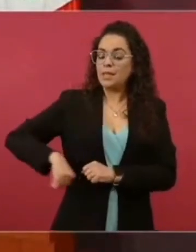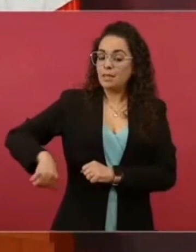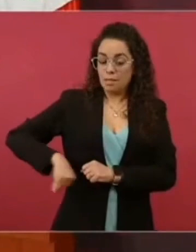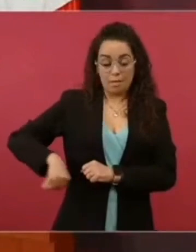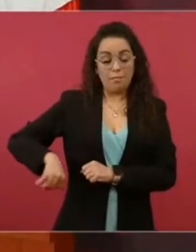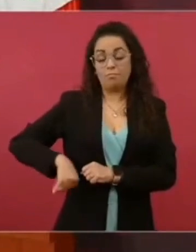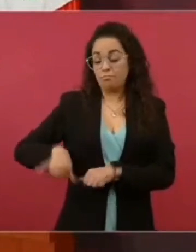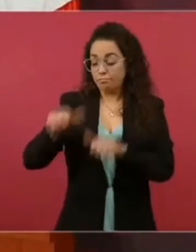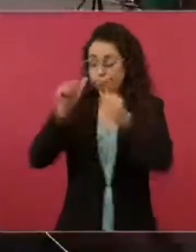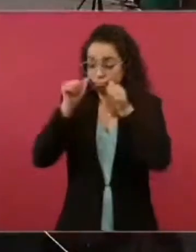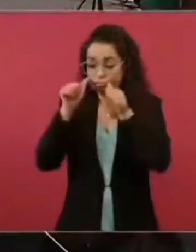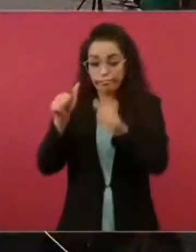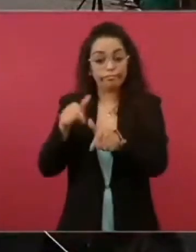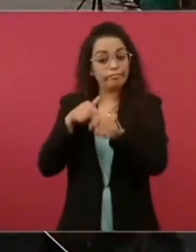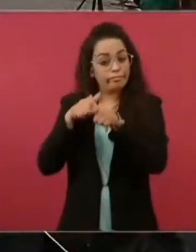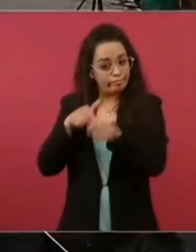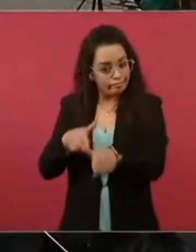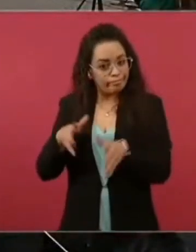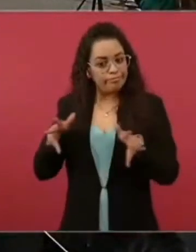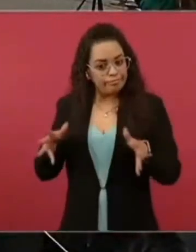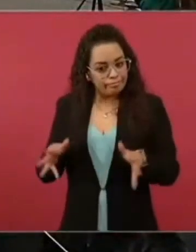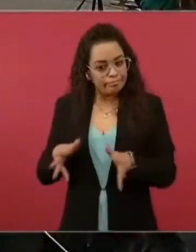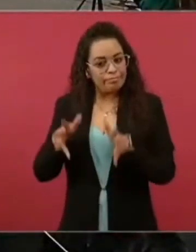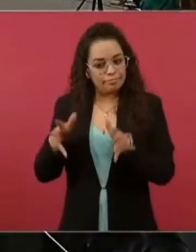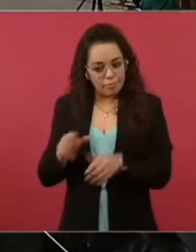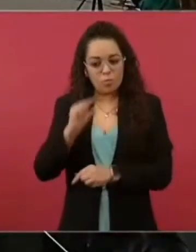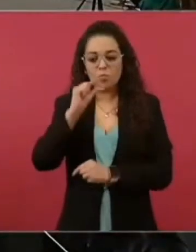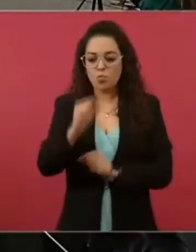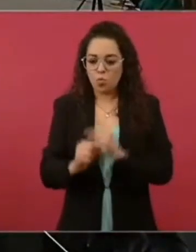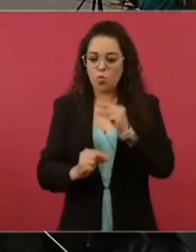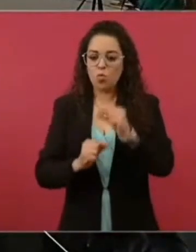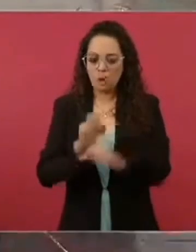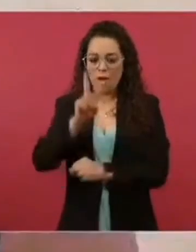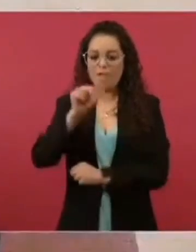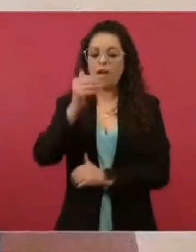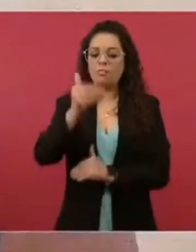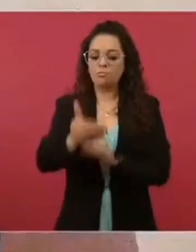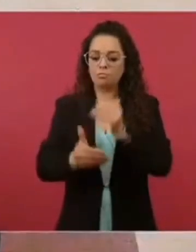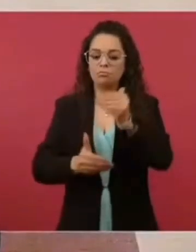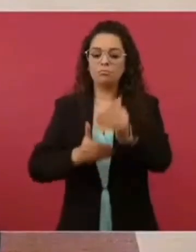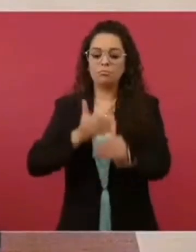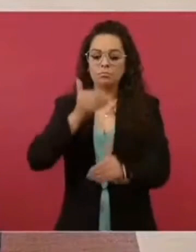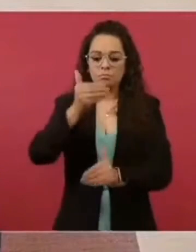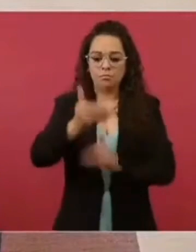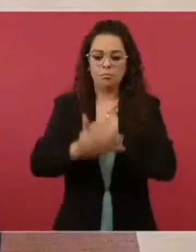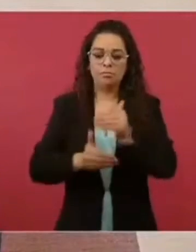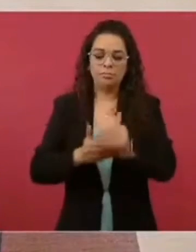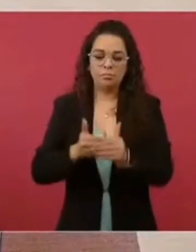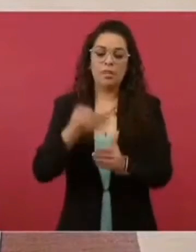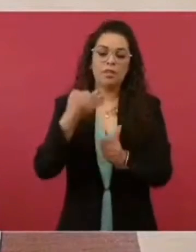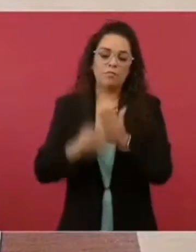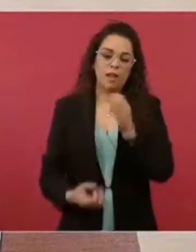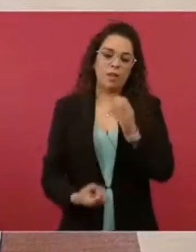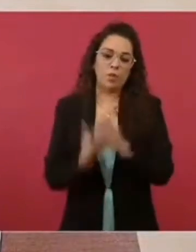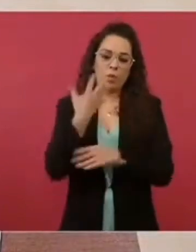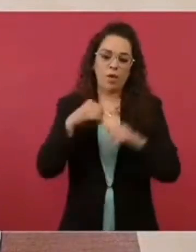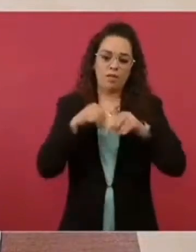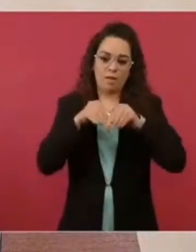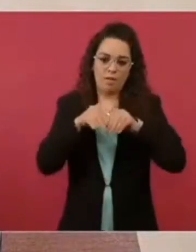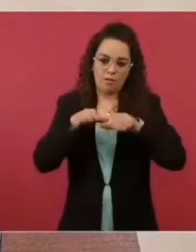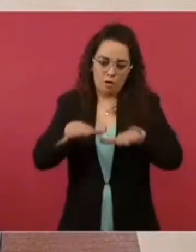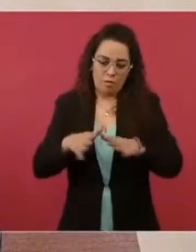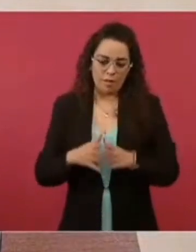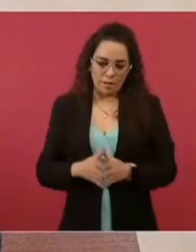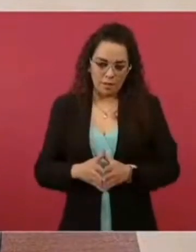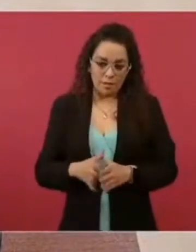y que ahí vamos avanzando poco a poco. Falta actualizarlo, porque si va bajando la